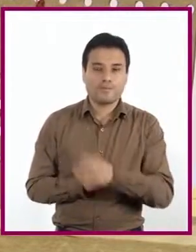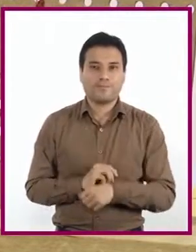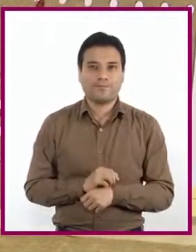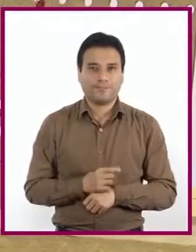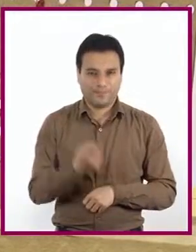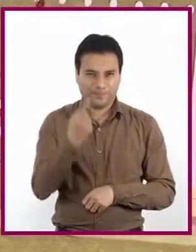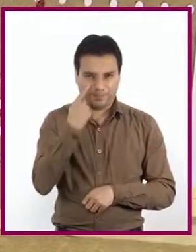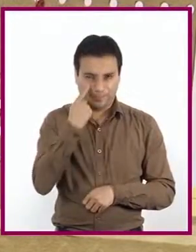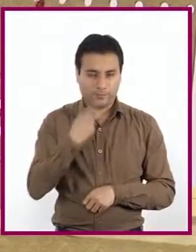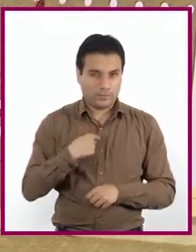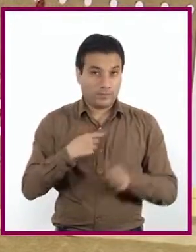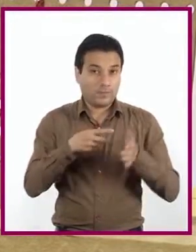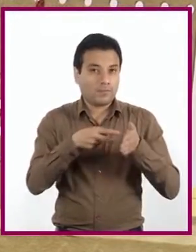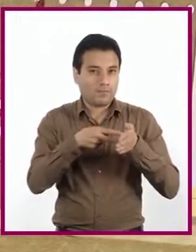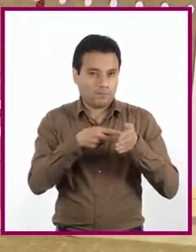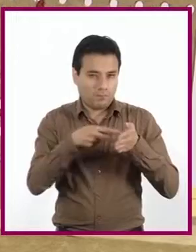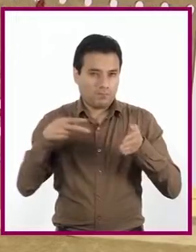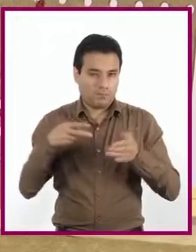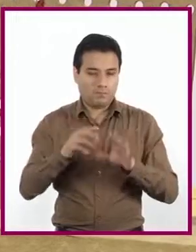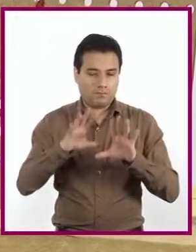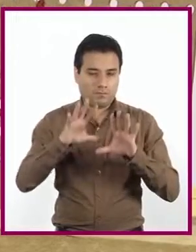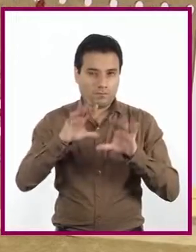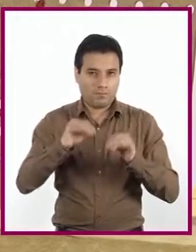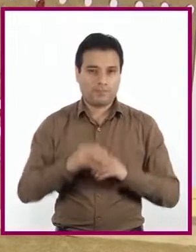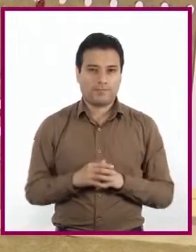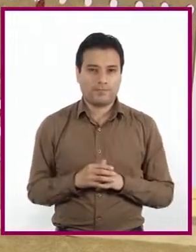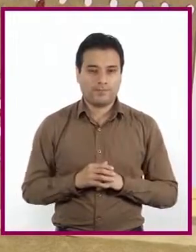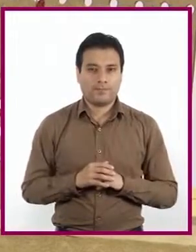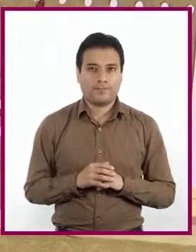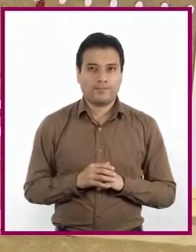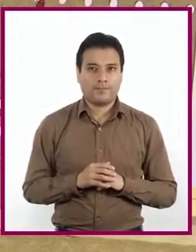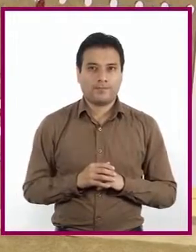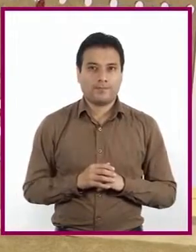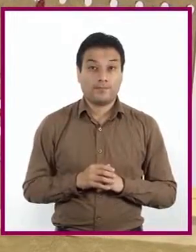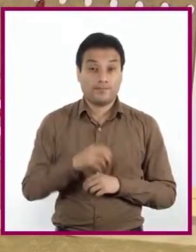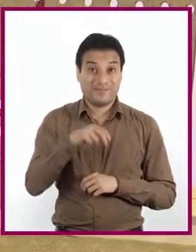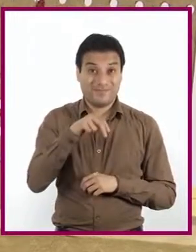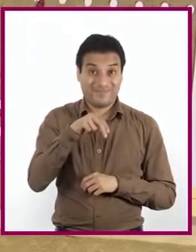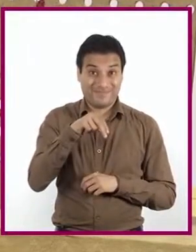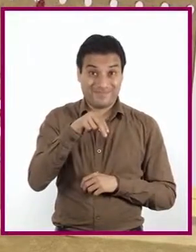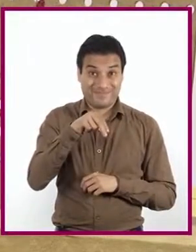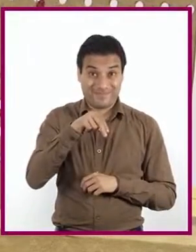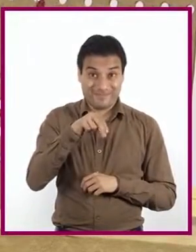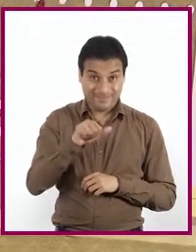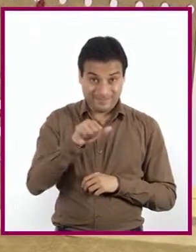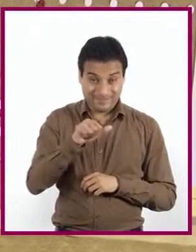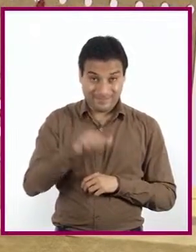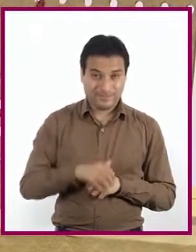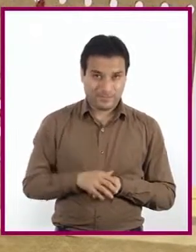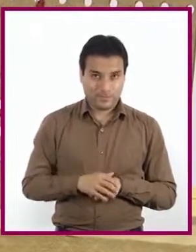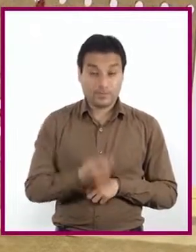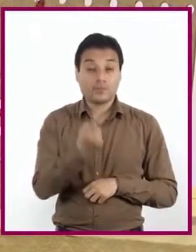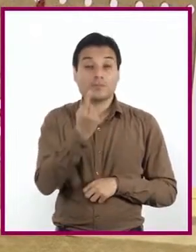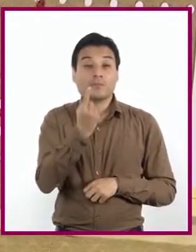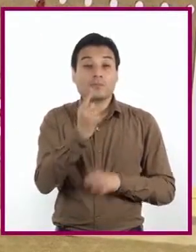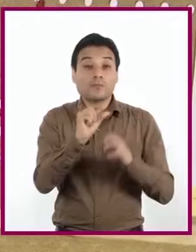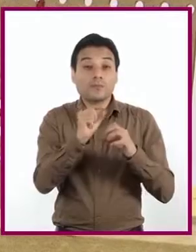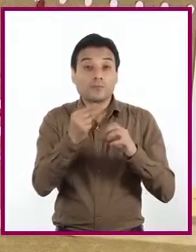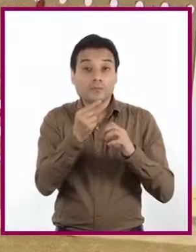ustedes observen que el sodio es el que va a perder electrones.